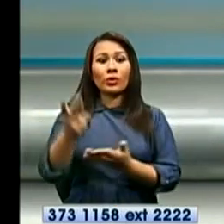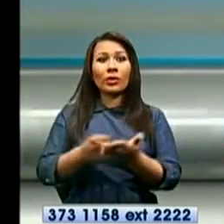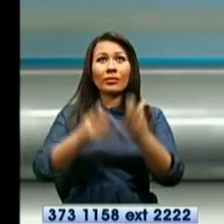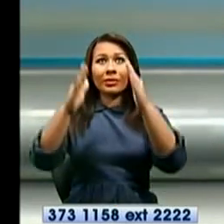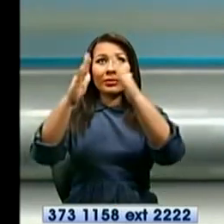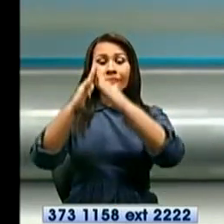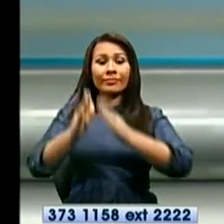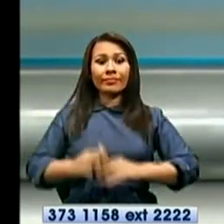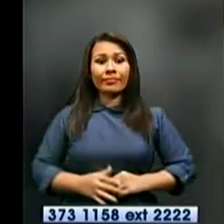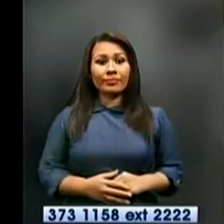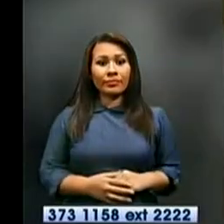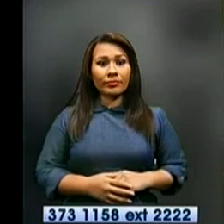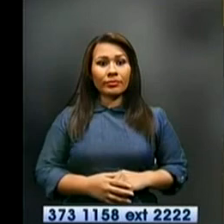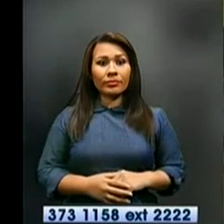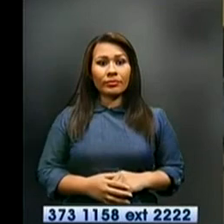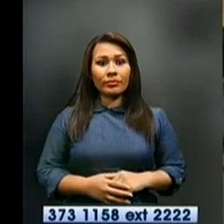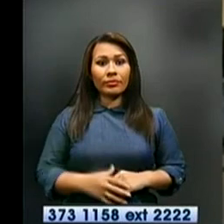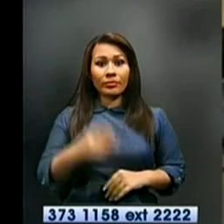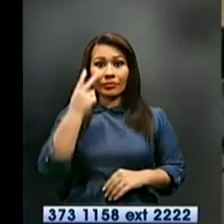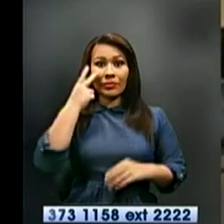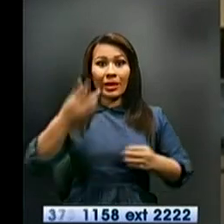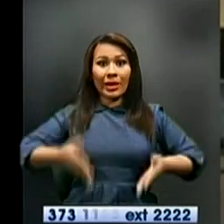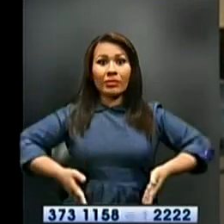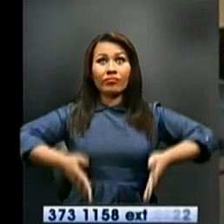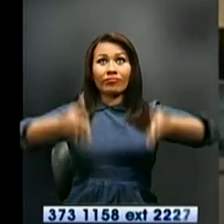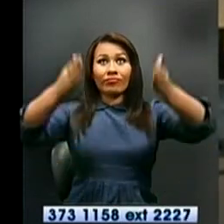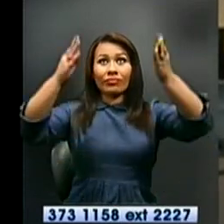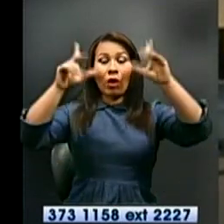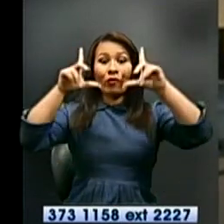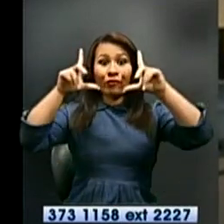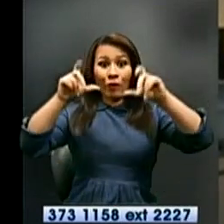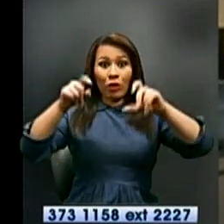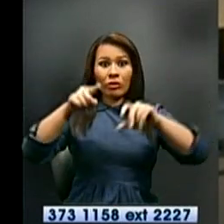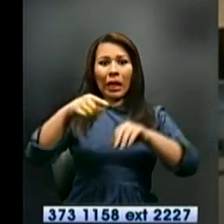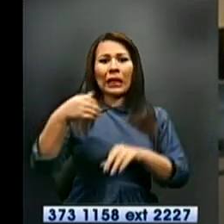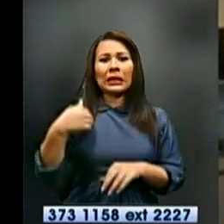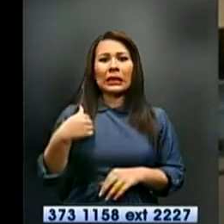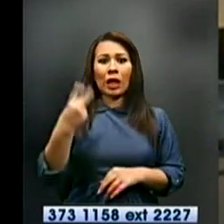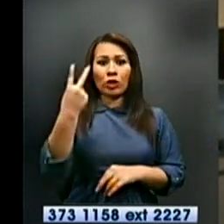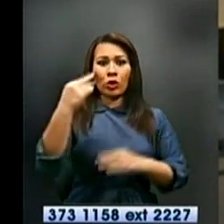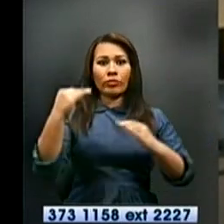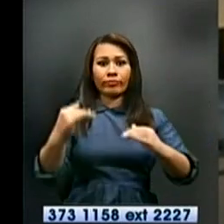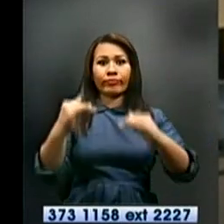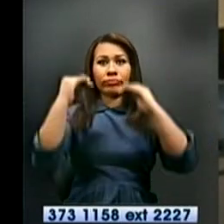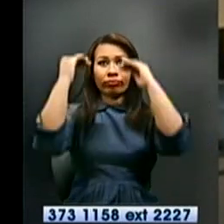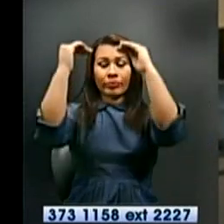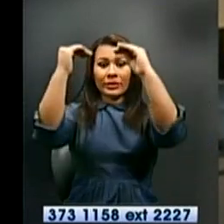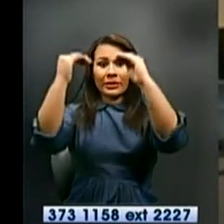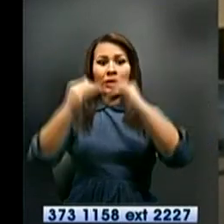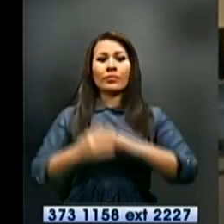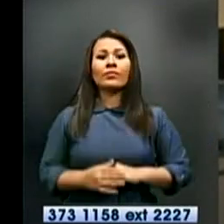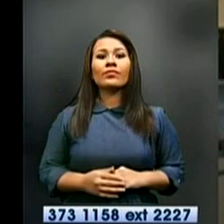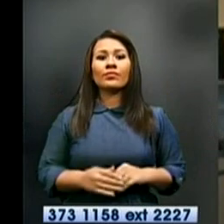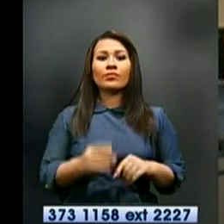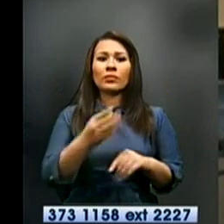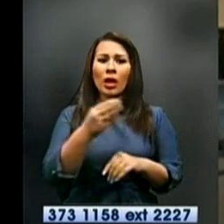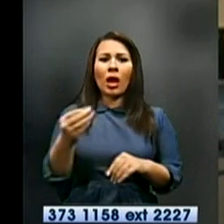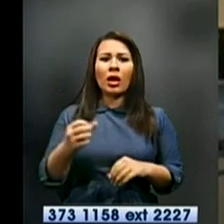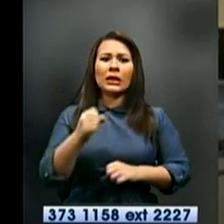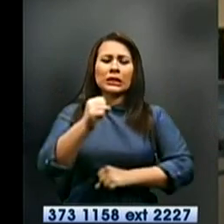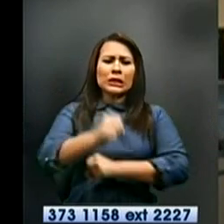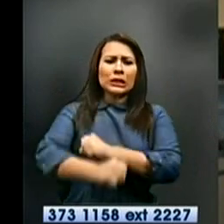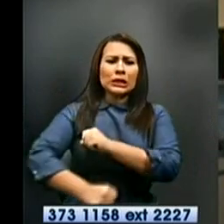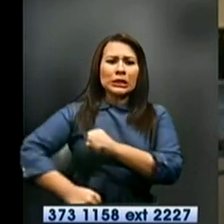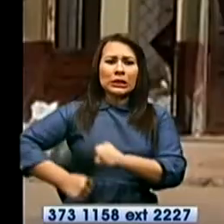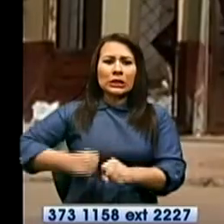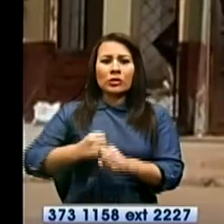inmuebles. Como vemos en la fotografía, el inmueble tenía 2 pisos altos y casi medio siglo de